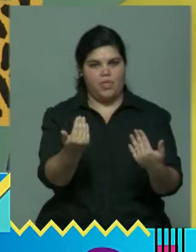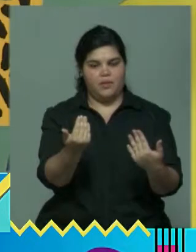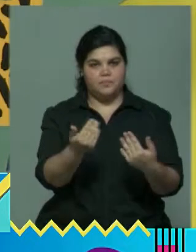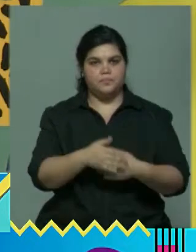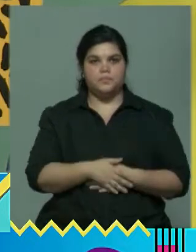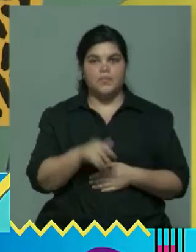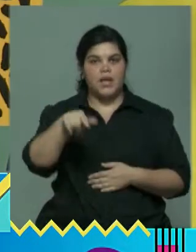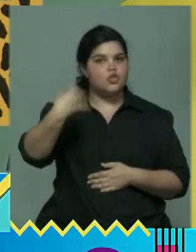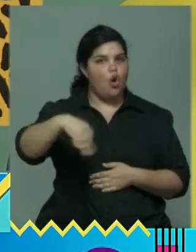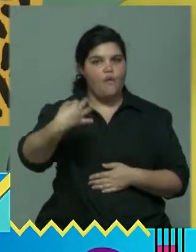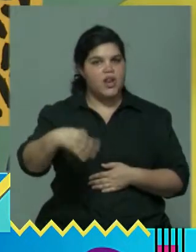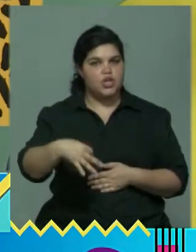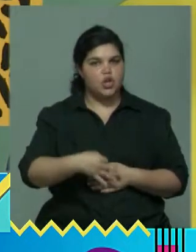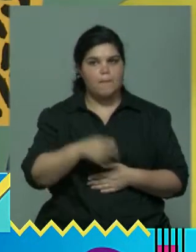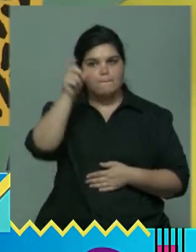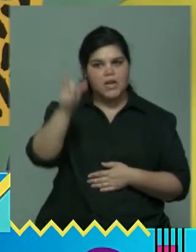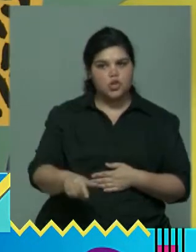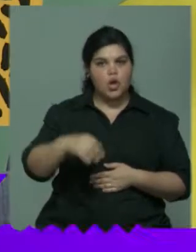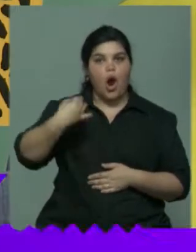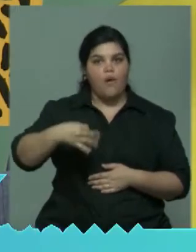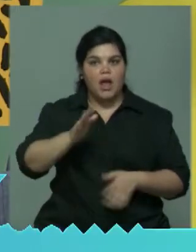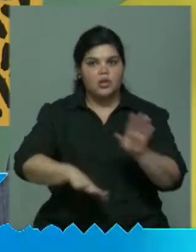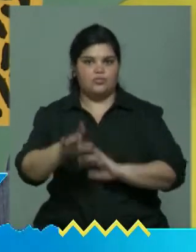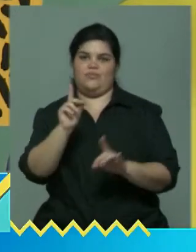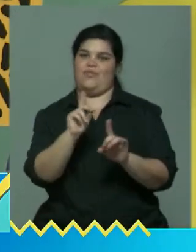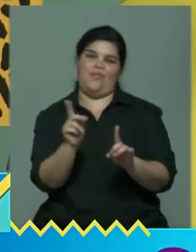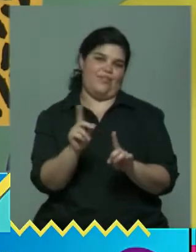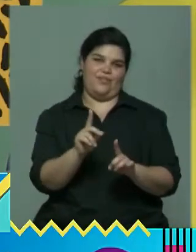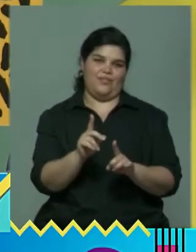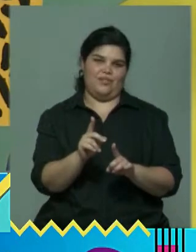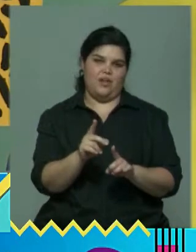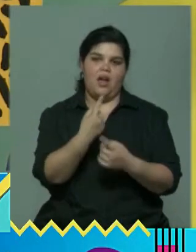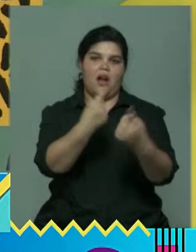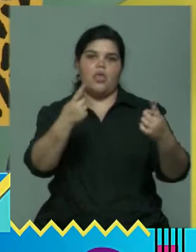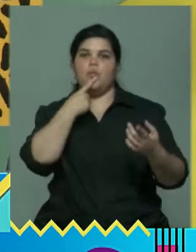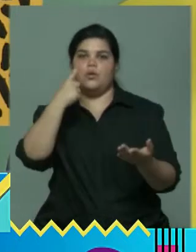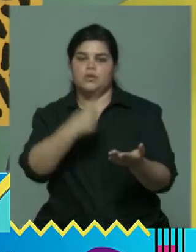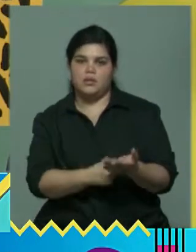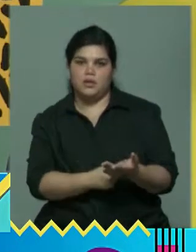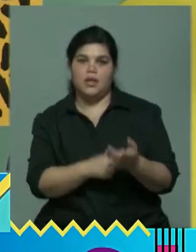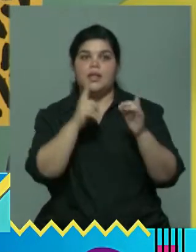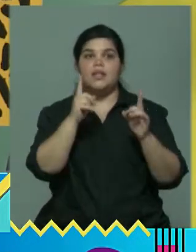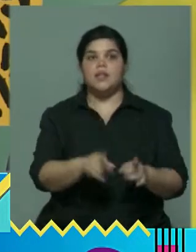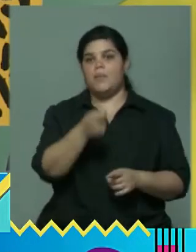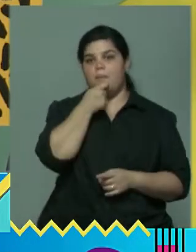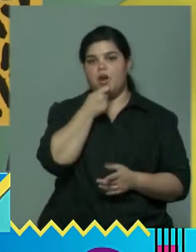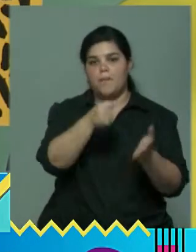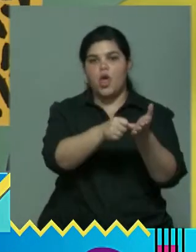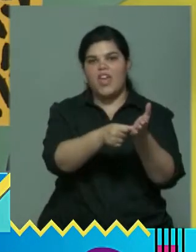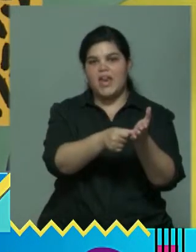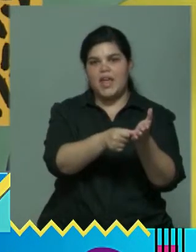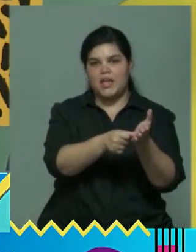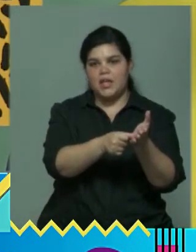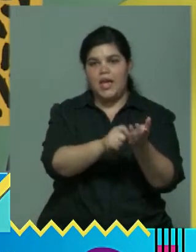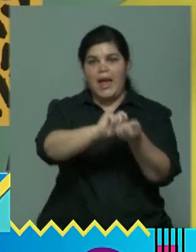cuestión obligatoria, no es que la persona tenga que hacerlo. Así como tampoco es obligatorio hacer el cambio de DNI para poder acceder a la hormonización. Así